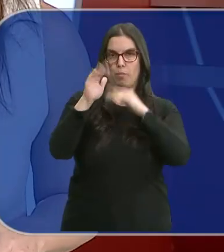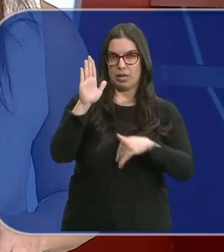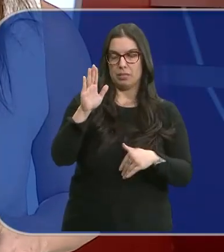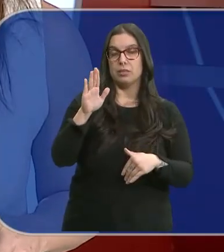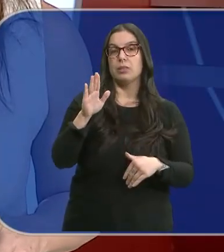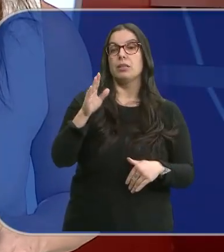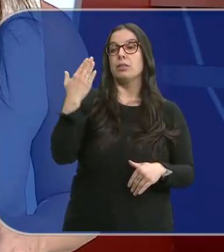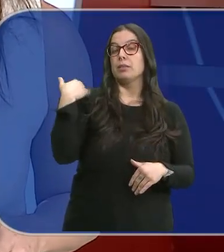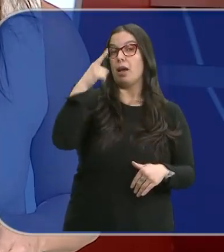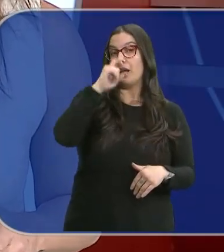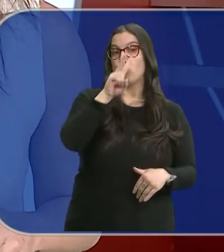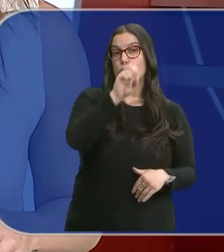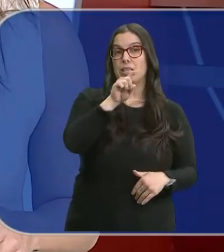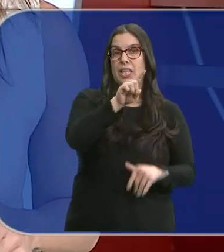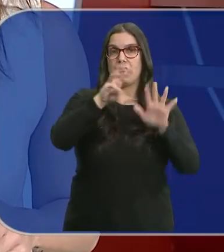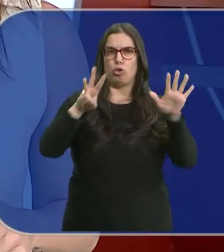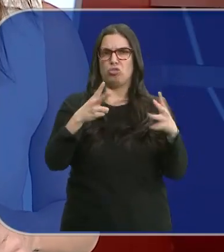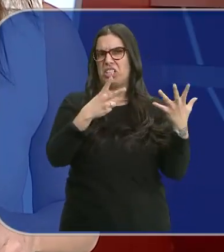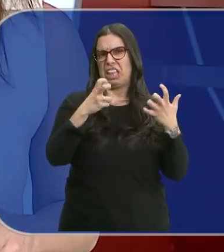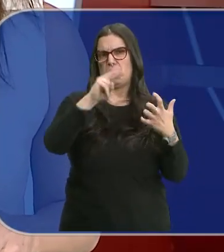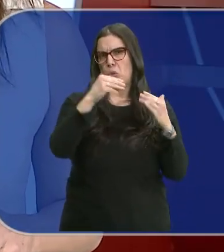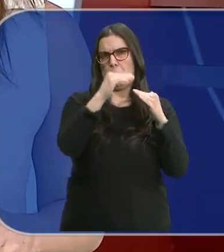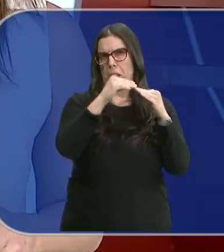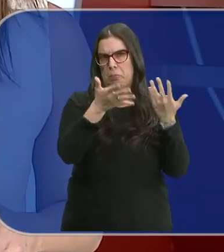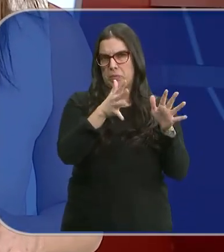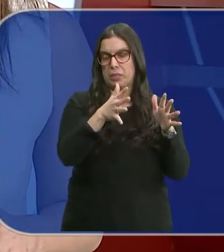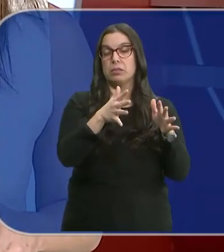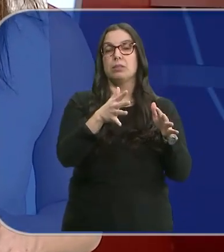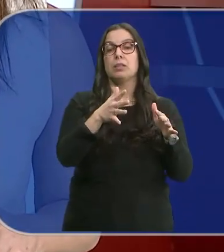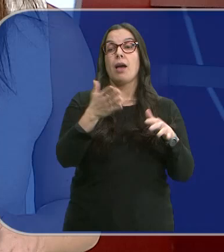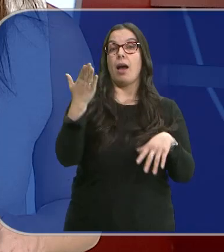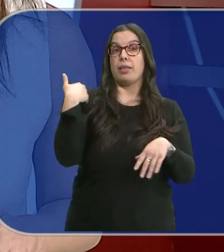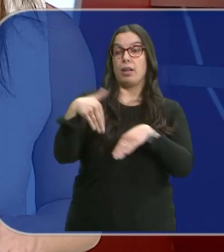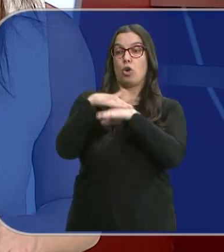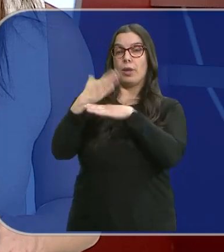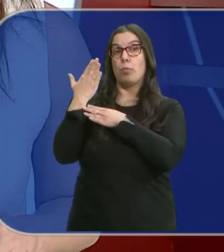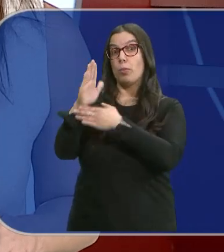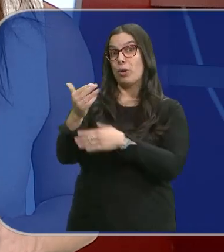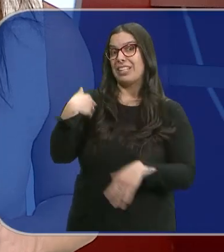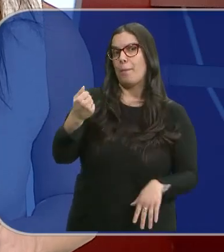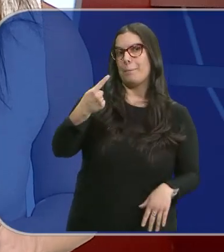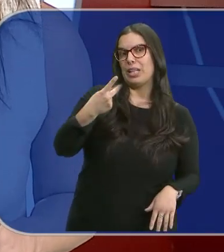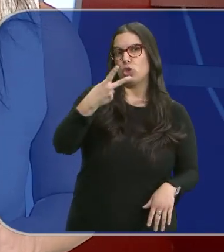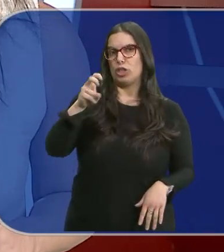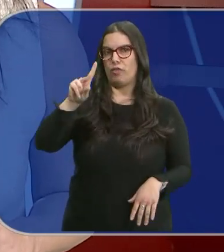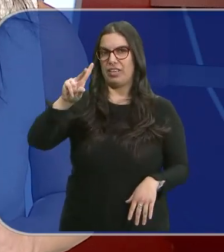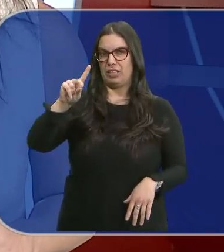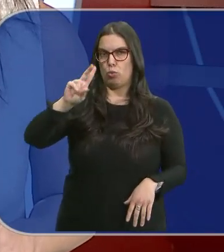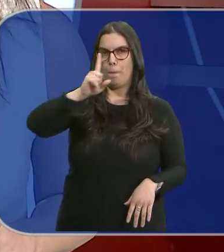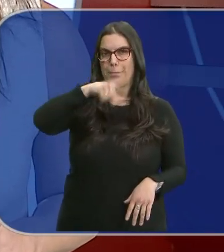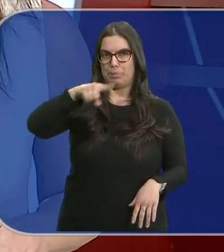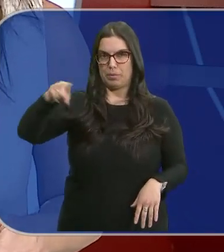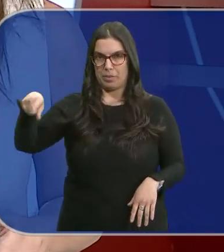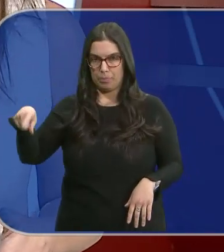60%. En 2018 apenas superaba los 700 euros y la propuesta que hizo ayer el Gobierno fue de 1.221 euros al